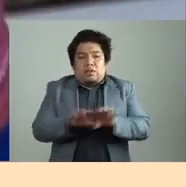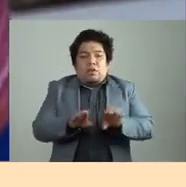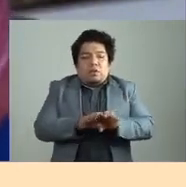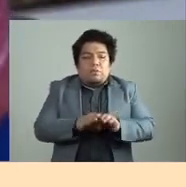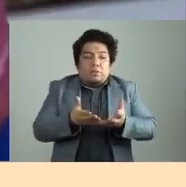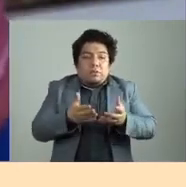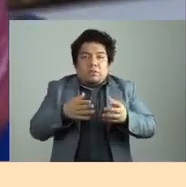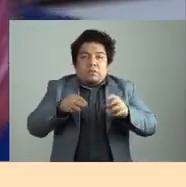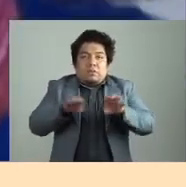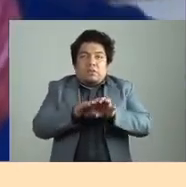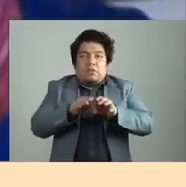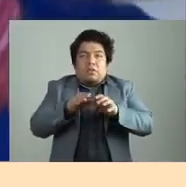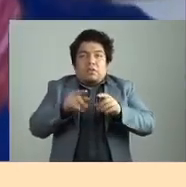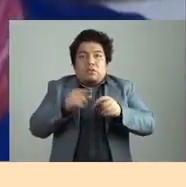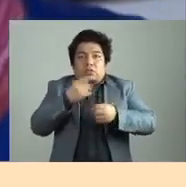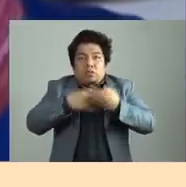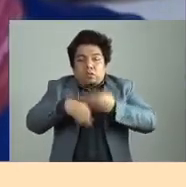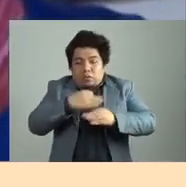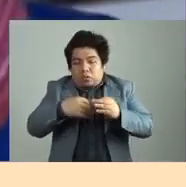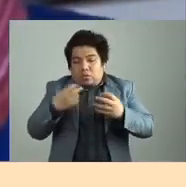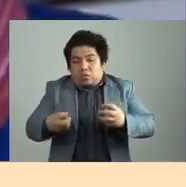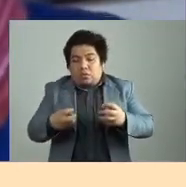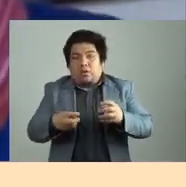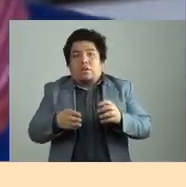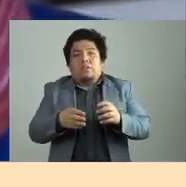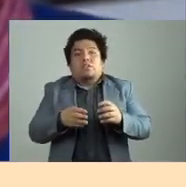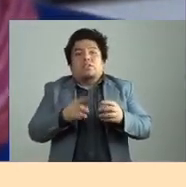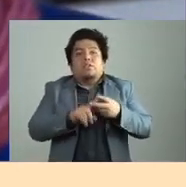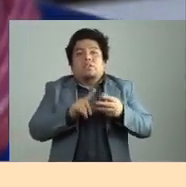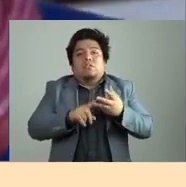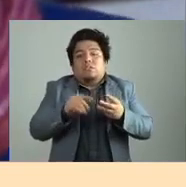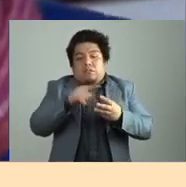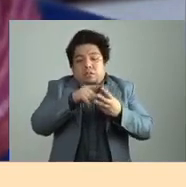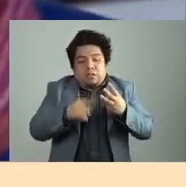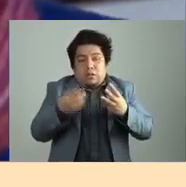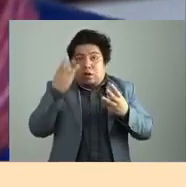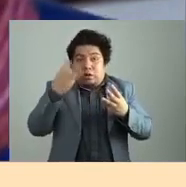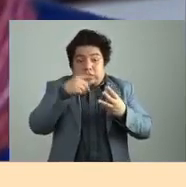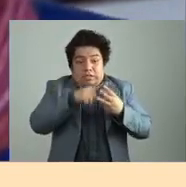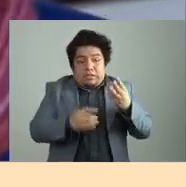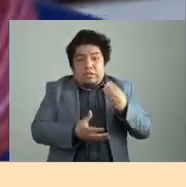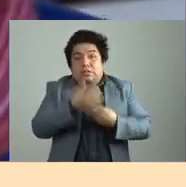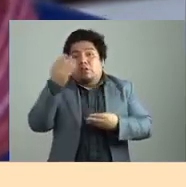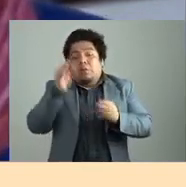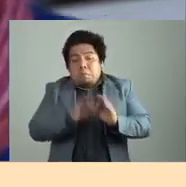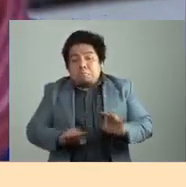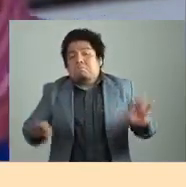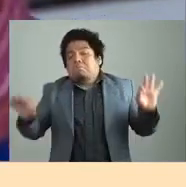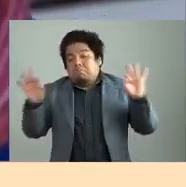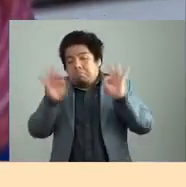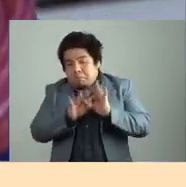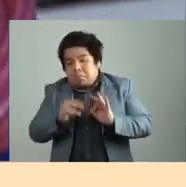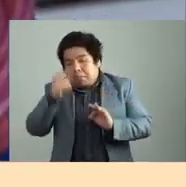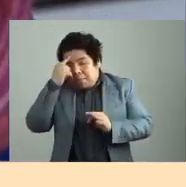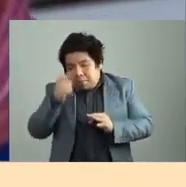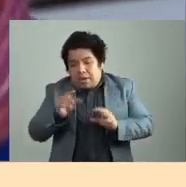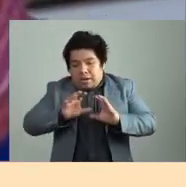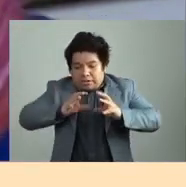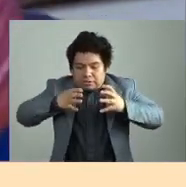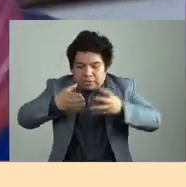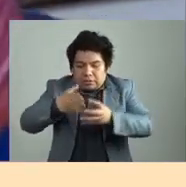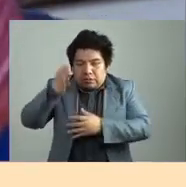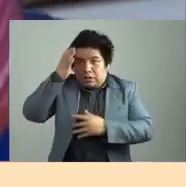no para mí todo estos tres elementos son igualmente importantes en el concepto de los comunes